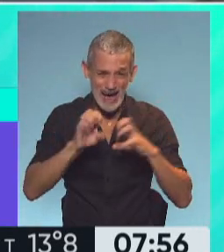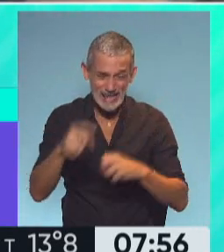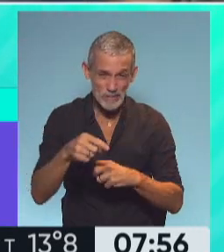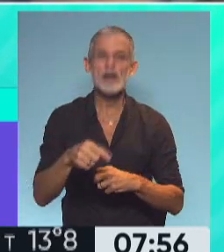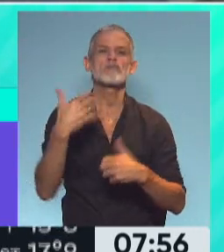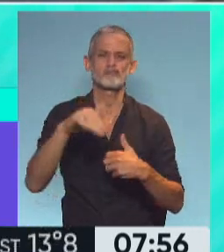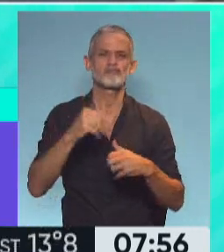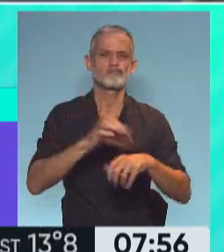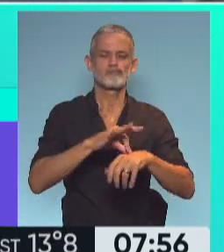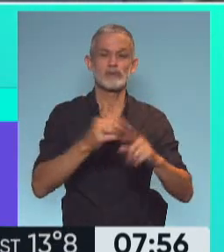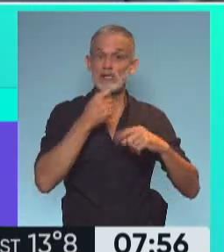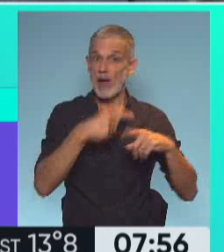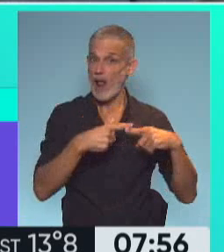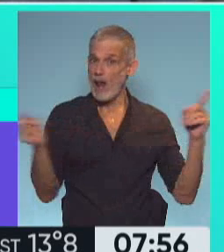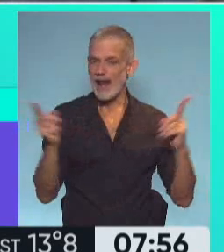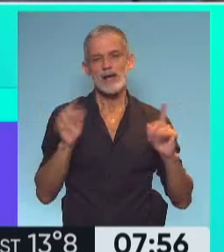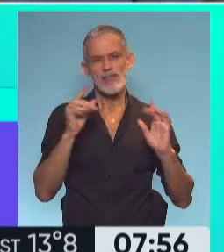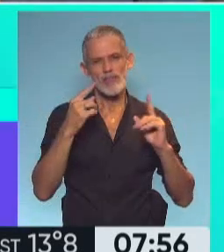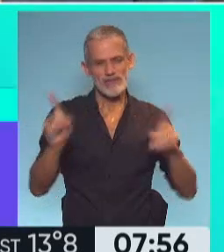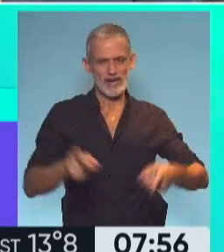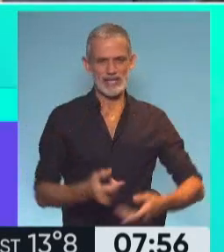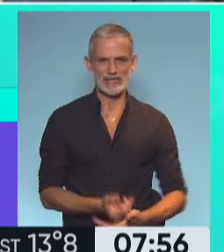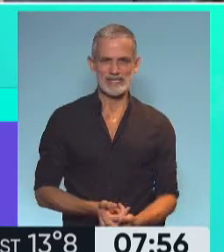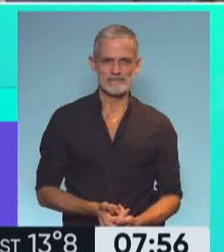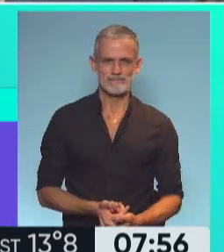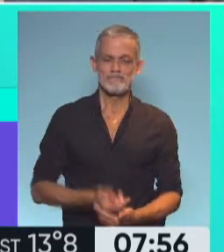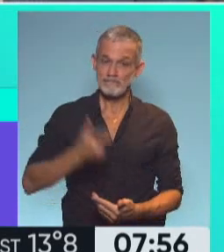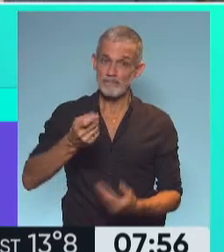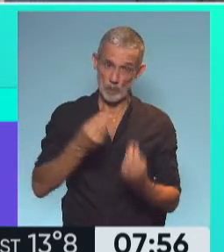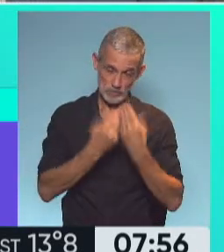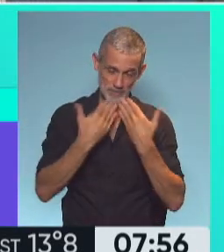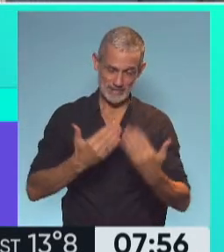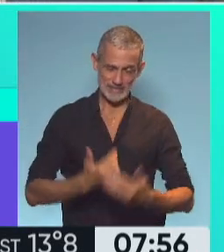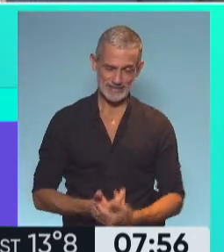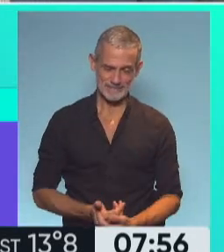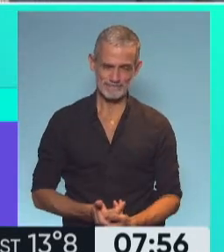distinto que si la dilatamos. Absolutamente. Absolutamente. Doctor, muchas gracias.